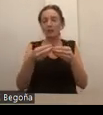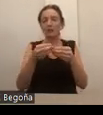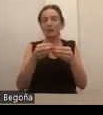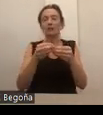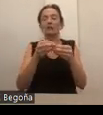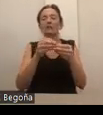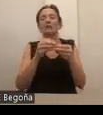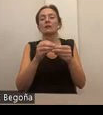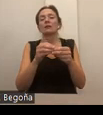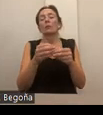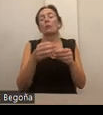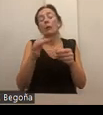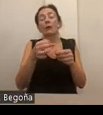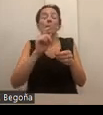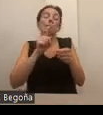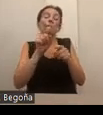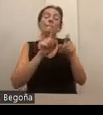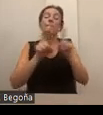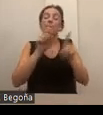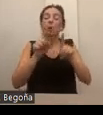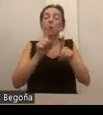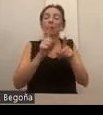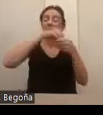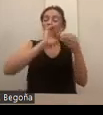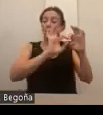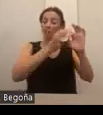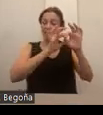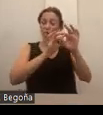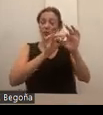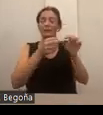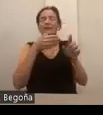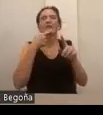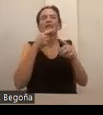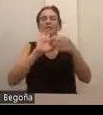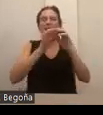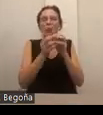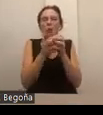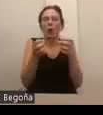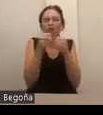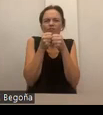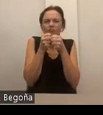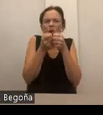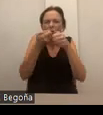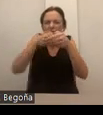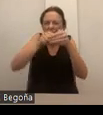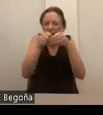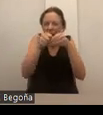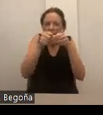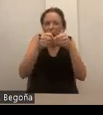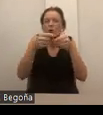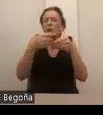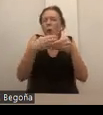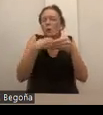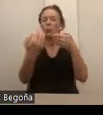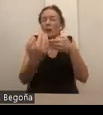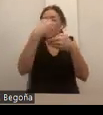un problema a nivel de la célula, es decir, la célula no permite, en cierta manera, o dificulta la función de la insulina para hacer